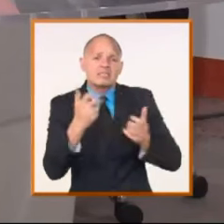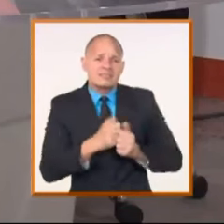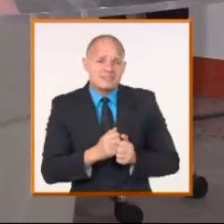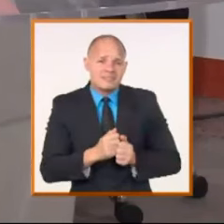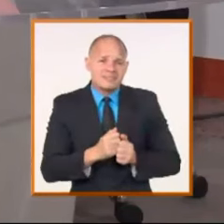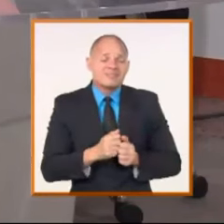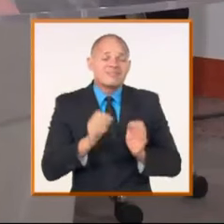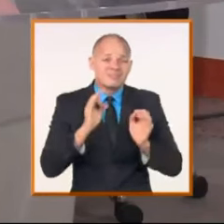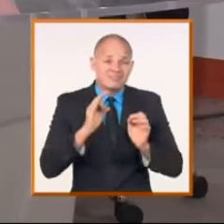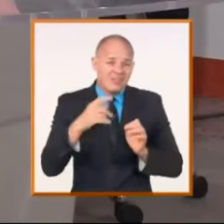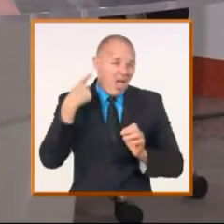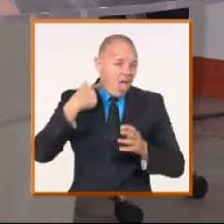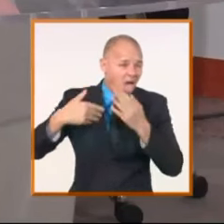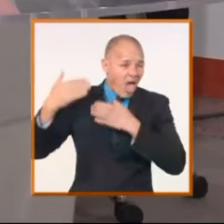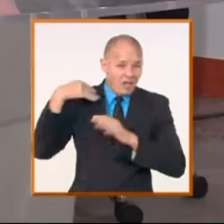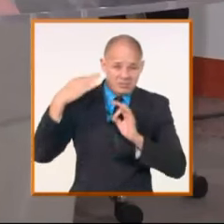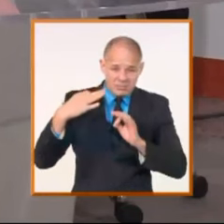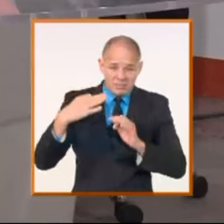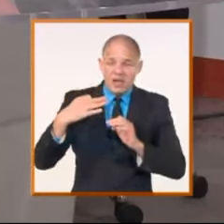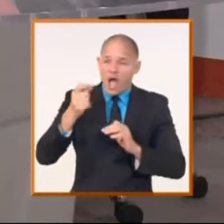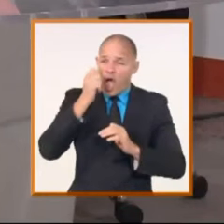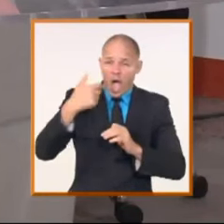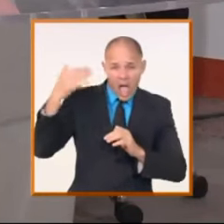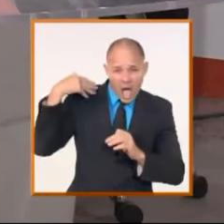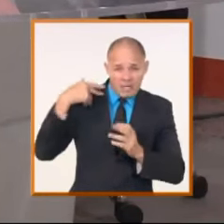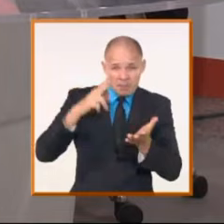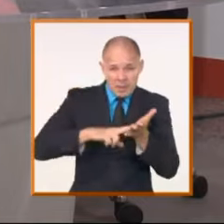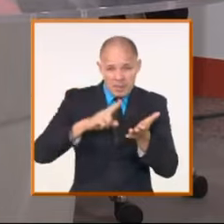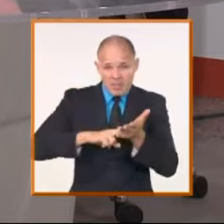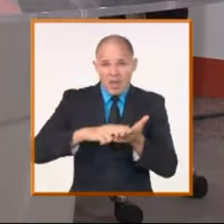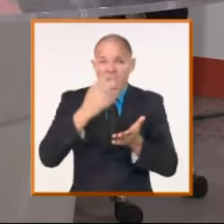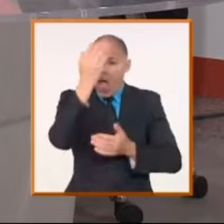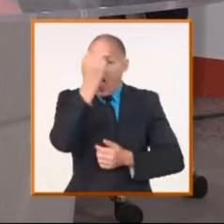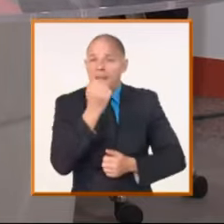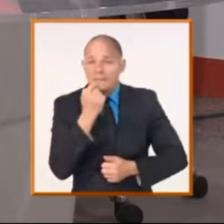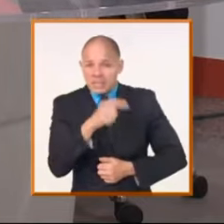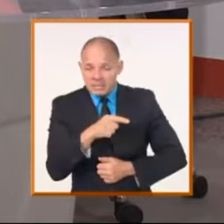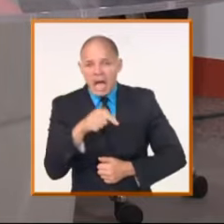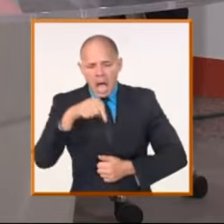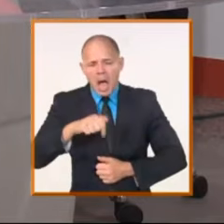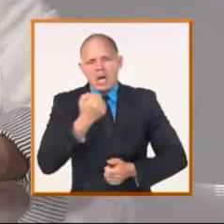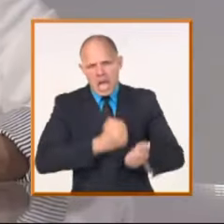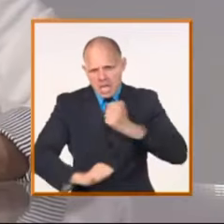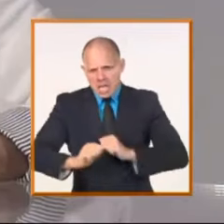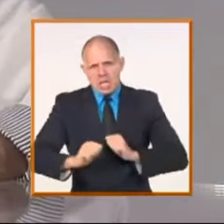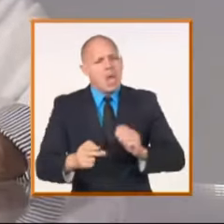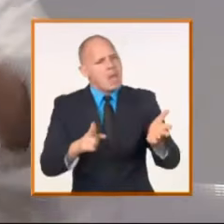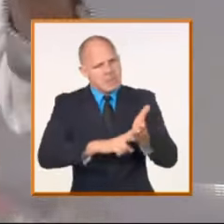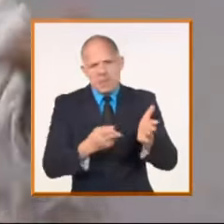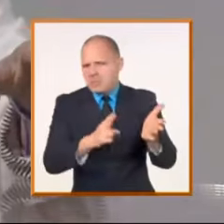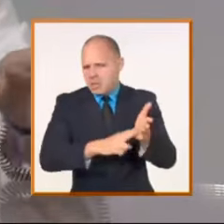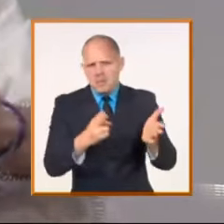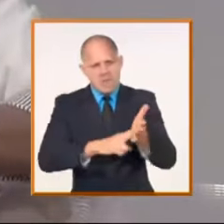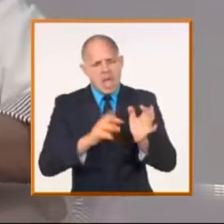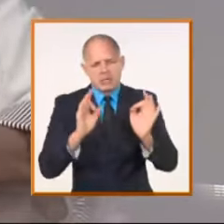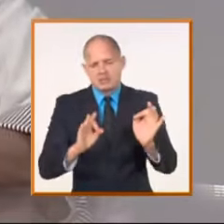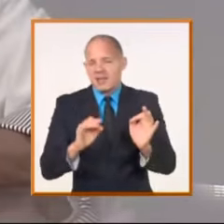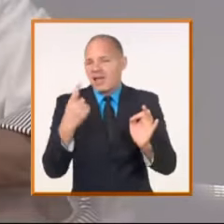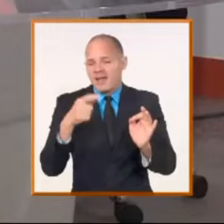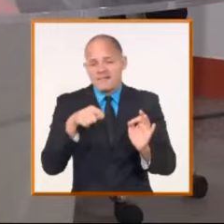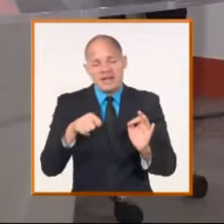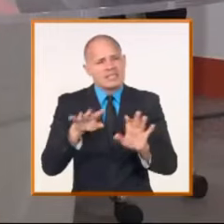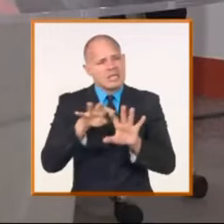el escenario es que Israel será Estado y tendrá paz cuando haya dos Estados, uno israelí y otro palestino, y se